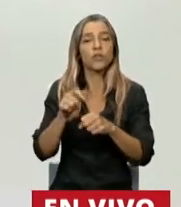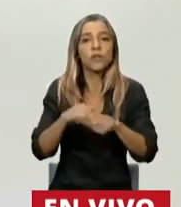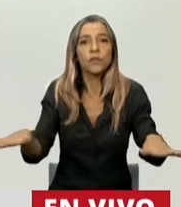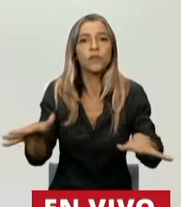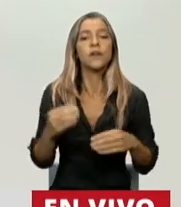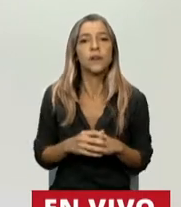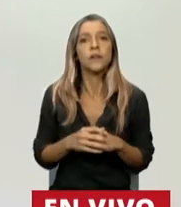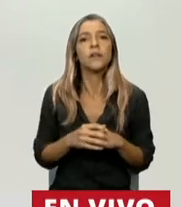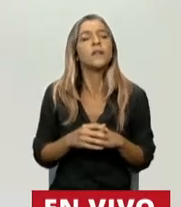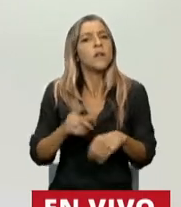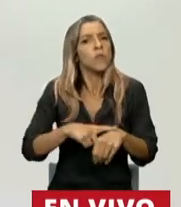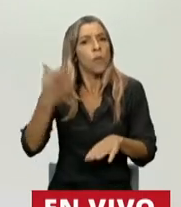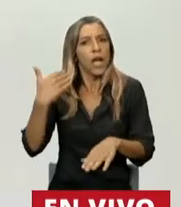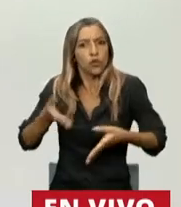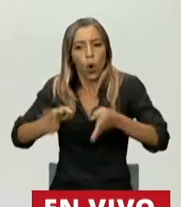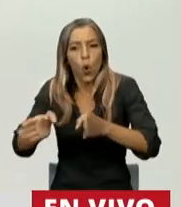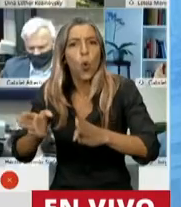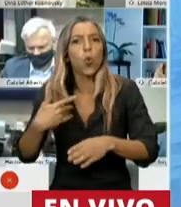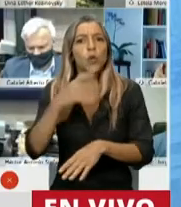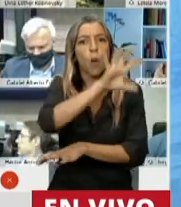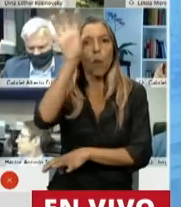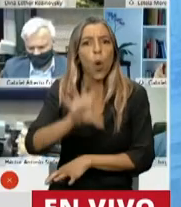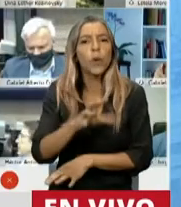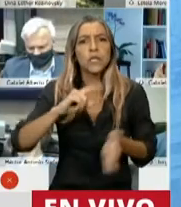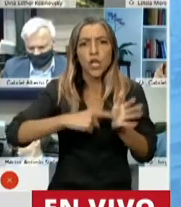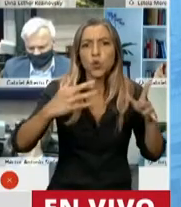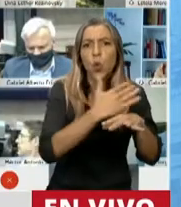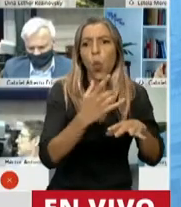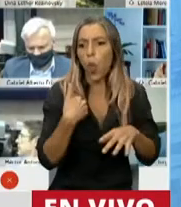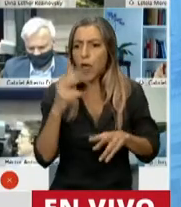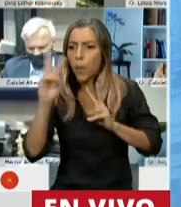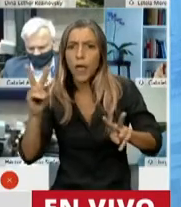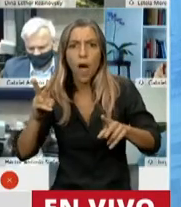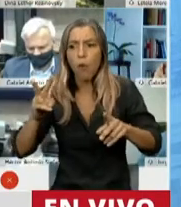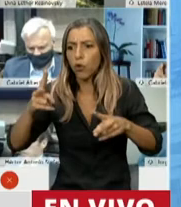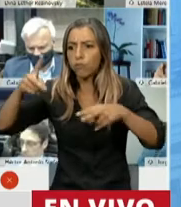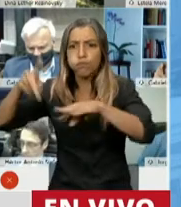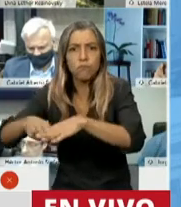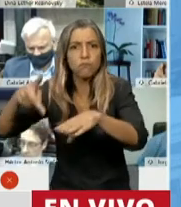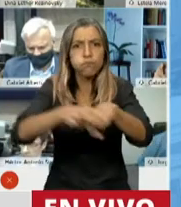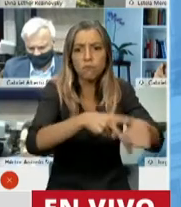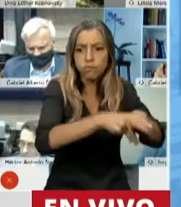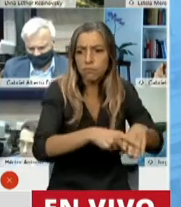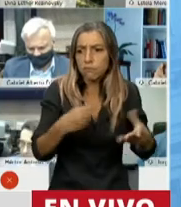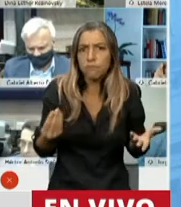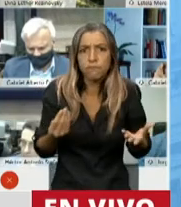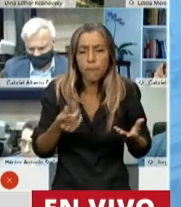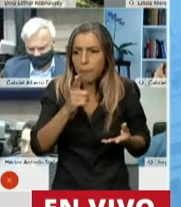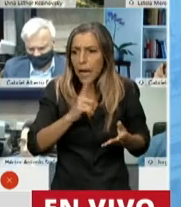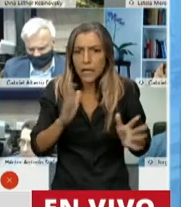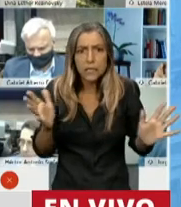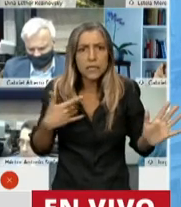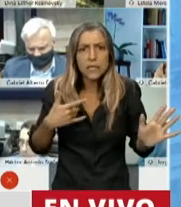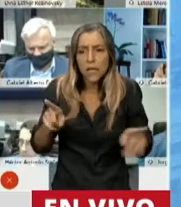de las provincias y ciudades amuralladas, sinceramente pensé que habíamos vuelto a la Edad Media. De